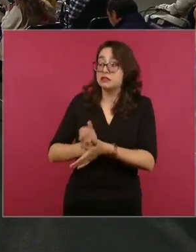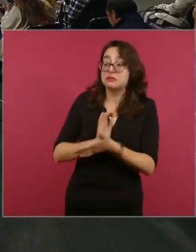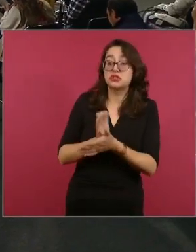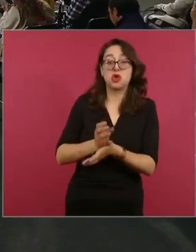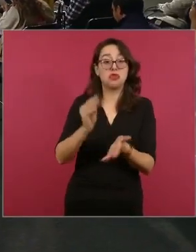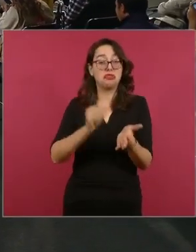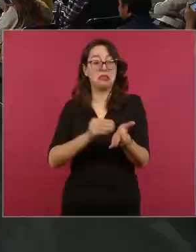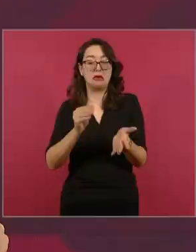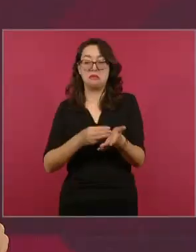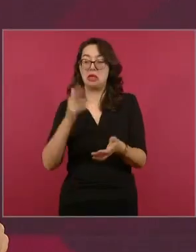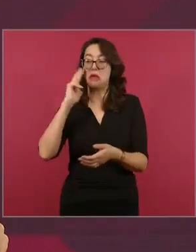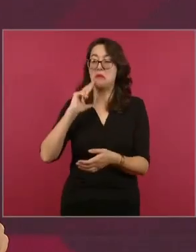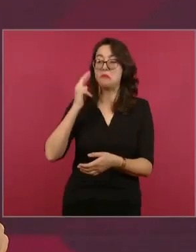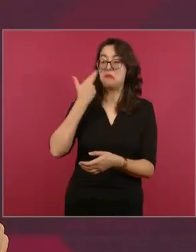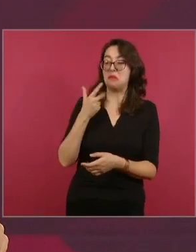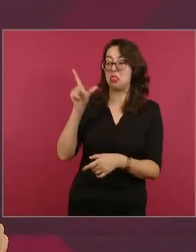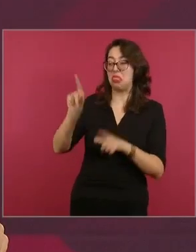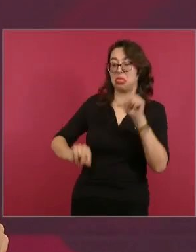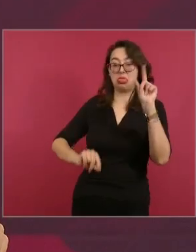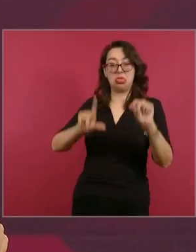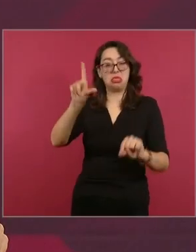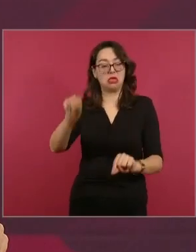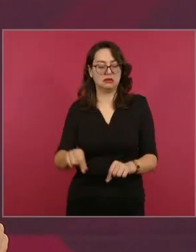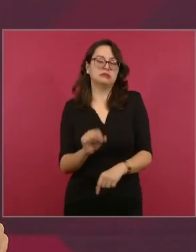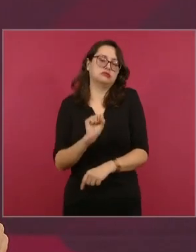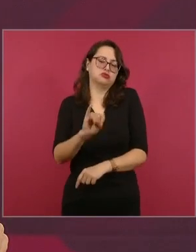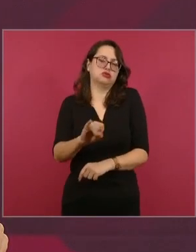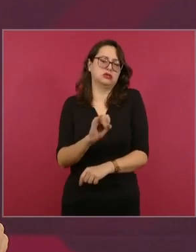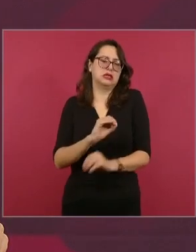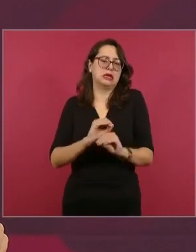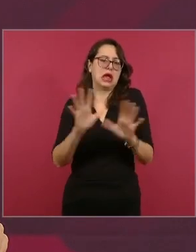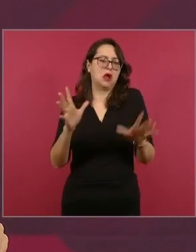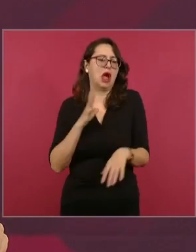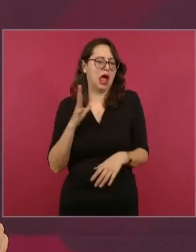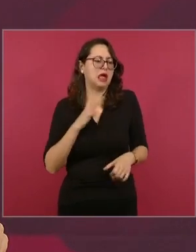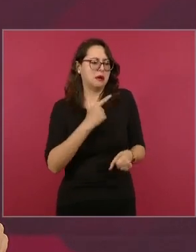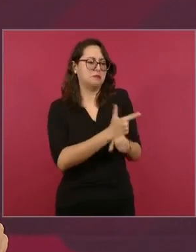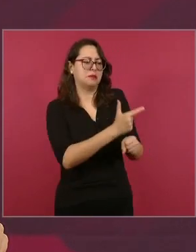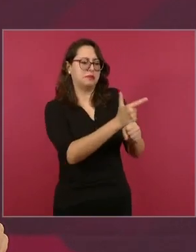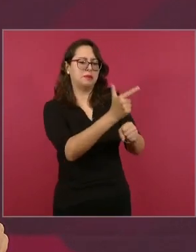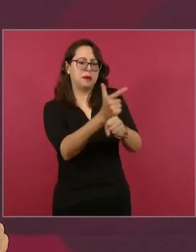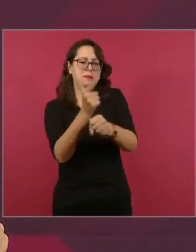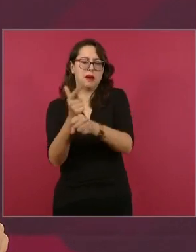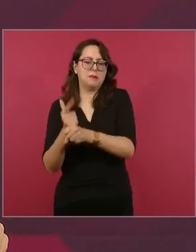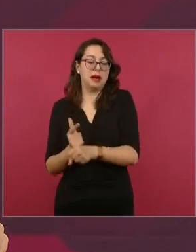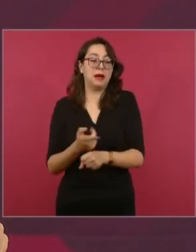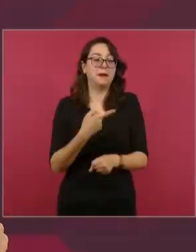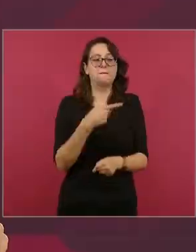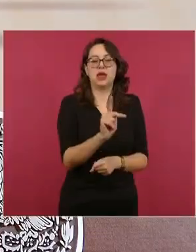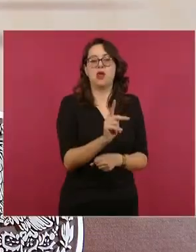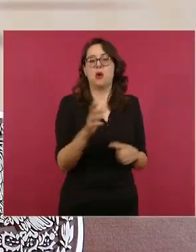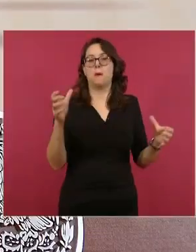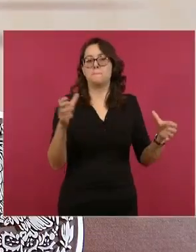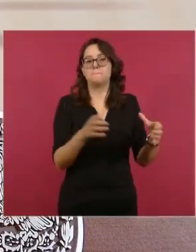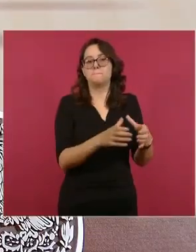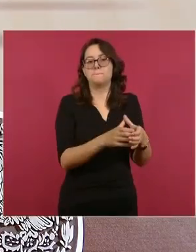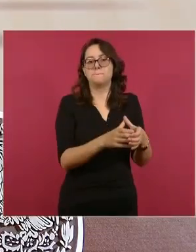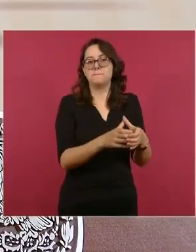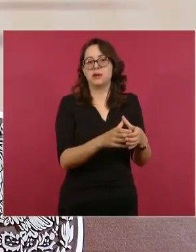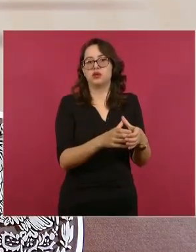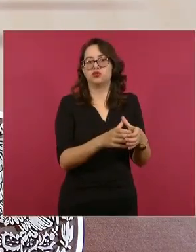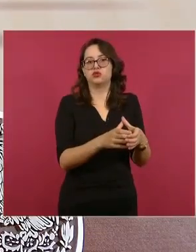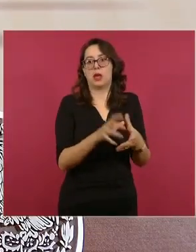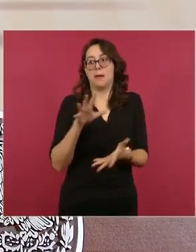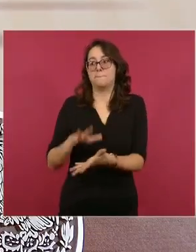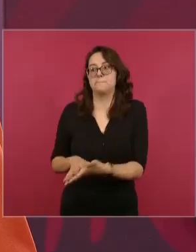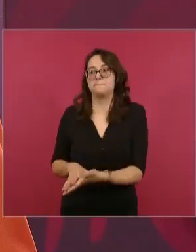en nuestro país de manera cotidiana, pero cada vez son más los que hacen conciencia, los que somos conscientes